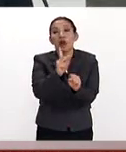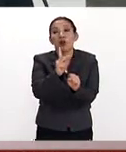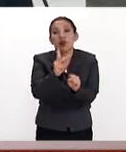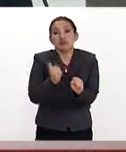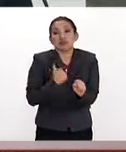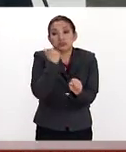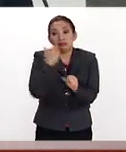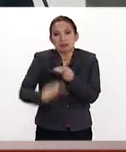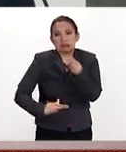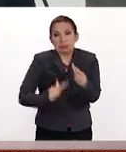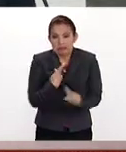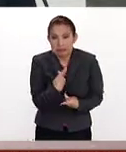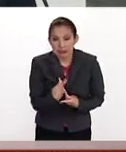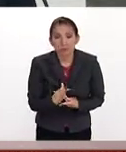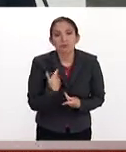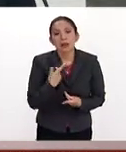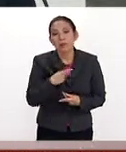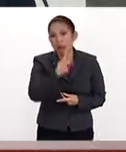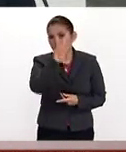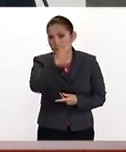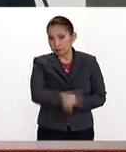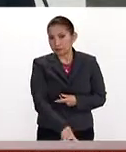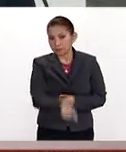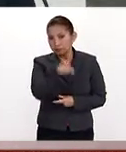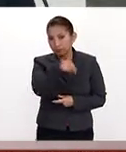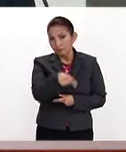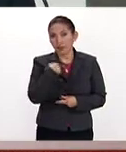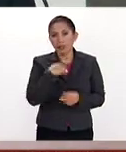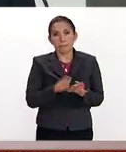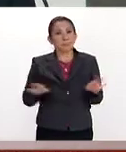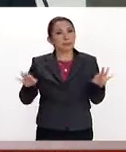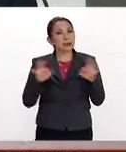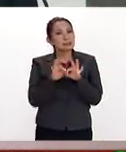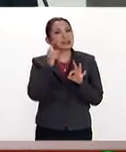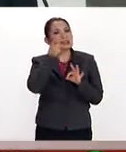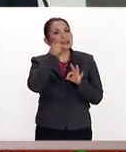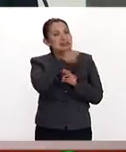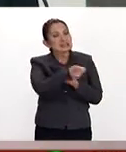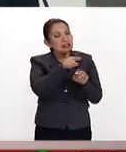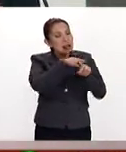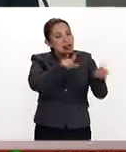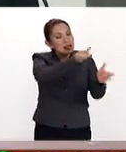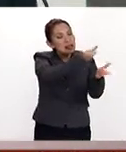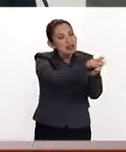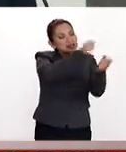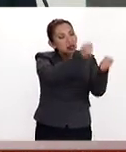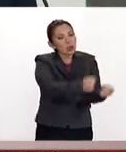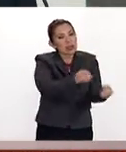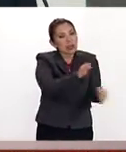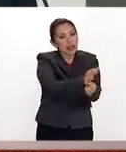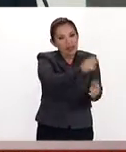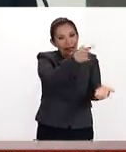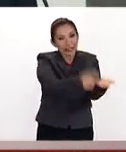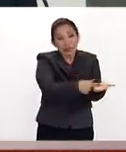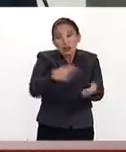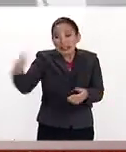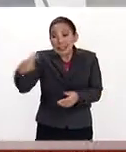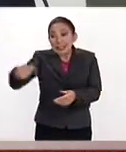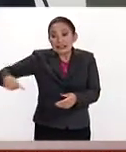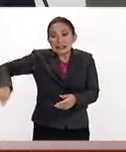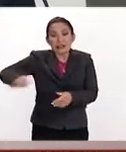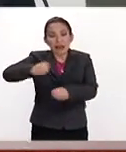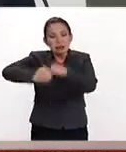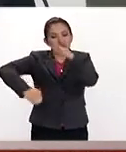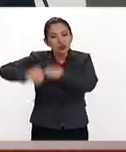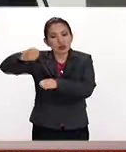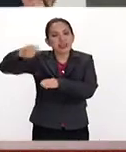preguntas. Ahora, lo cierto, Pati, es que es muy importante distinguir entre una ley de seguridad interior y la necesidad de